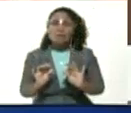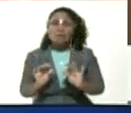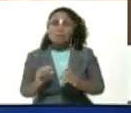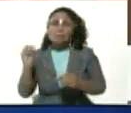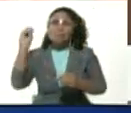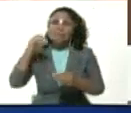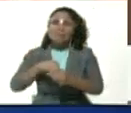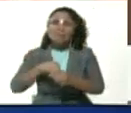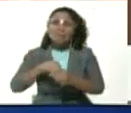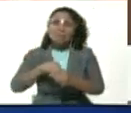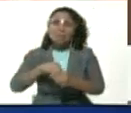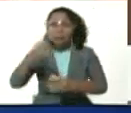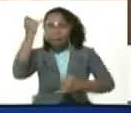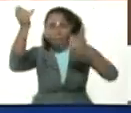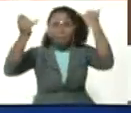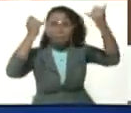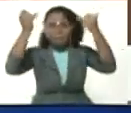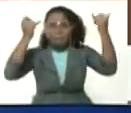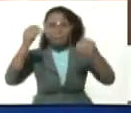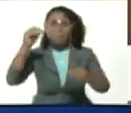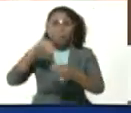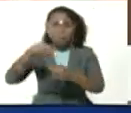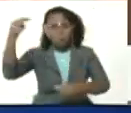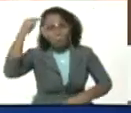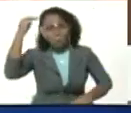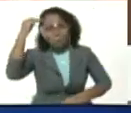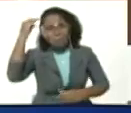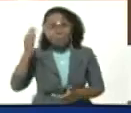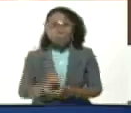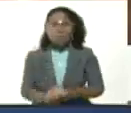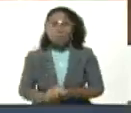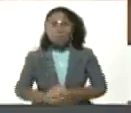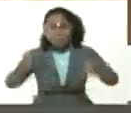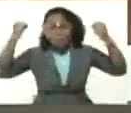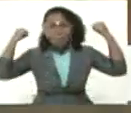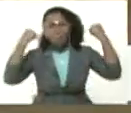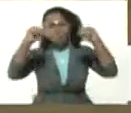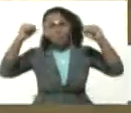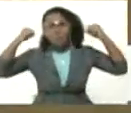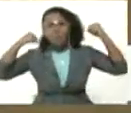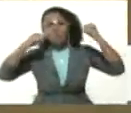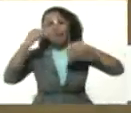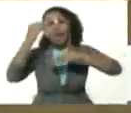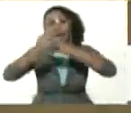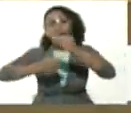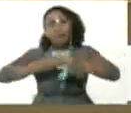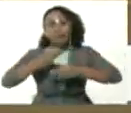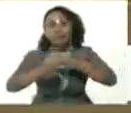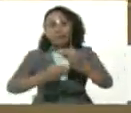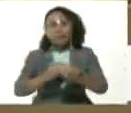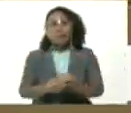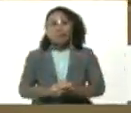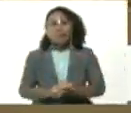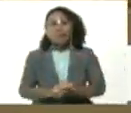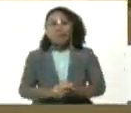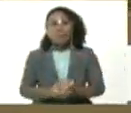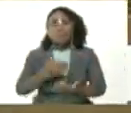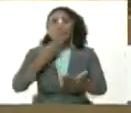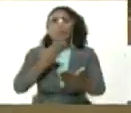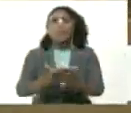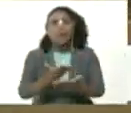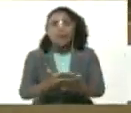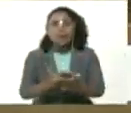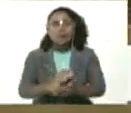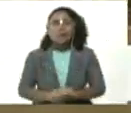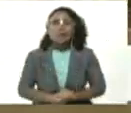meterle la inventiva, meterle a la mente, ensayar, crear, proponer,